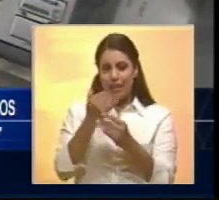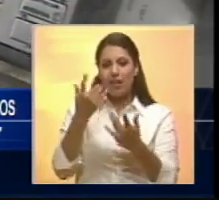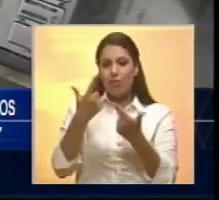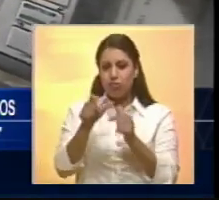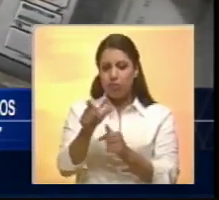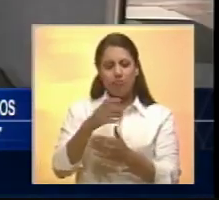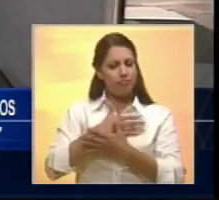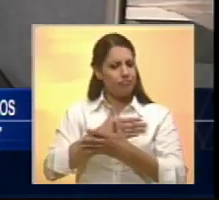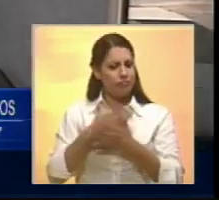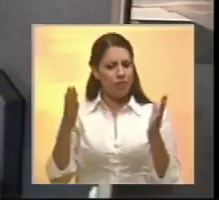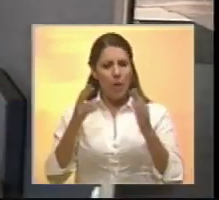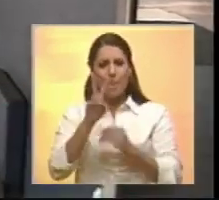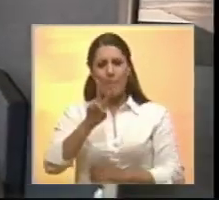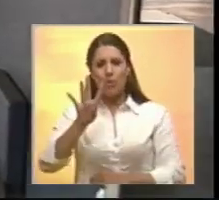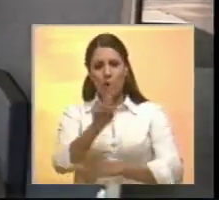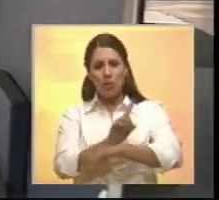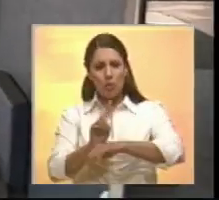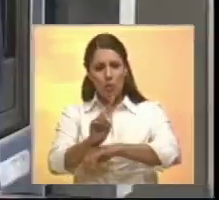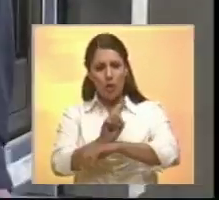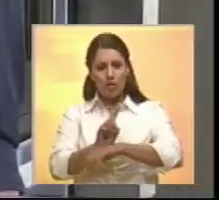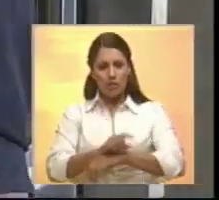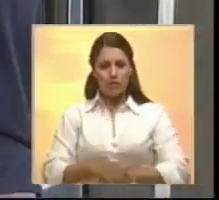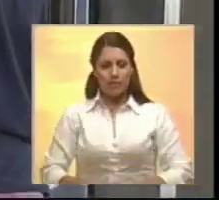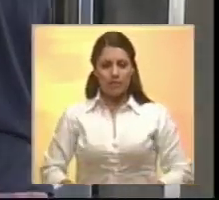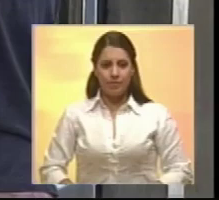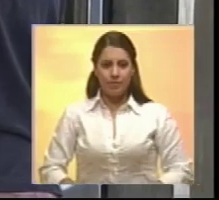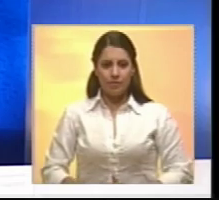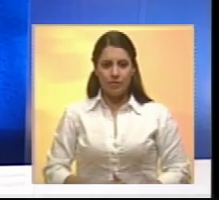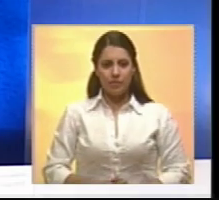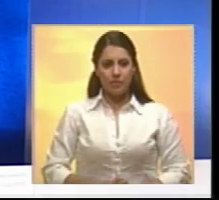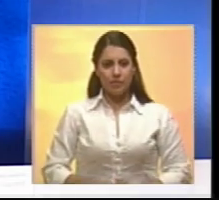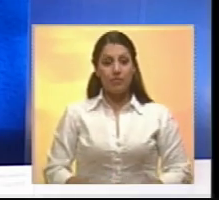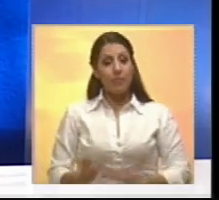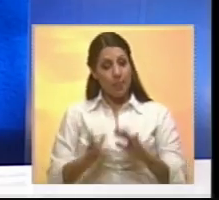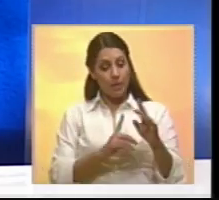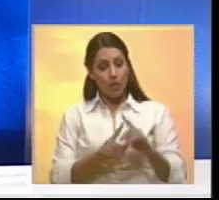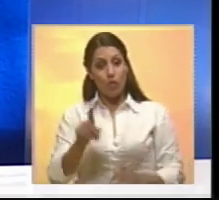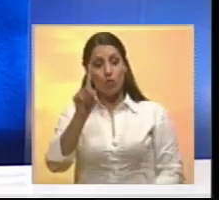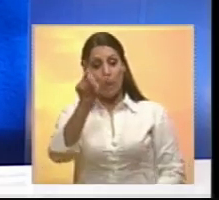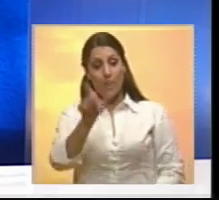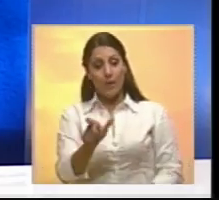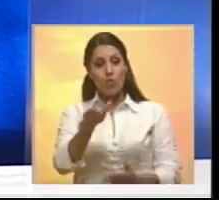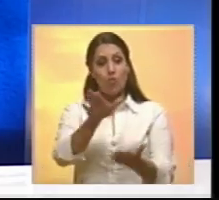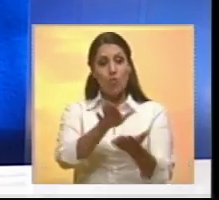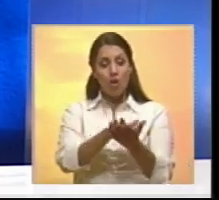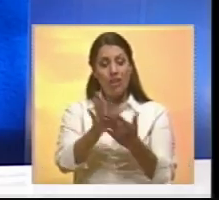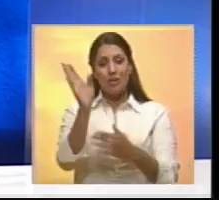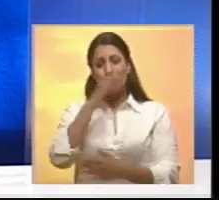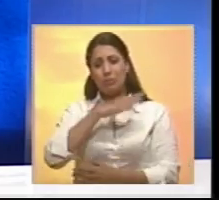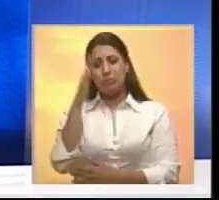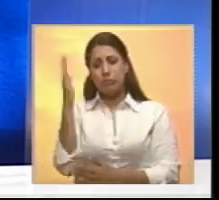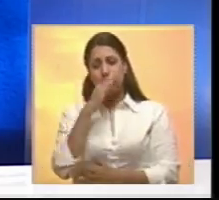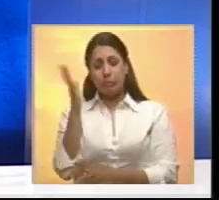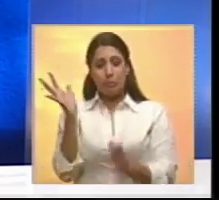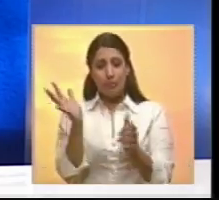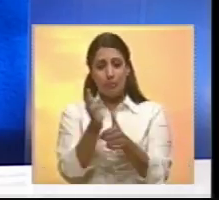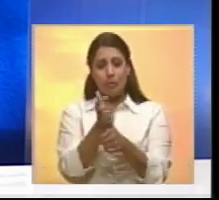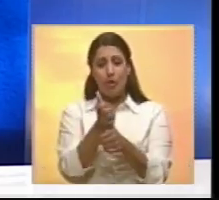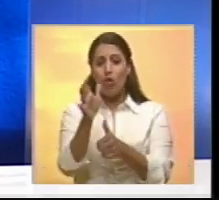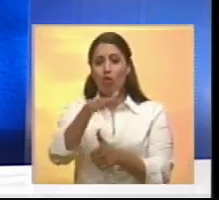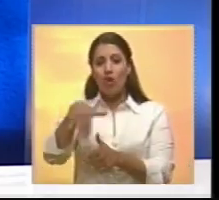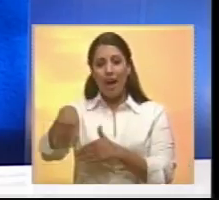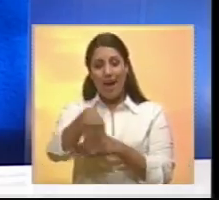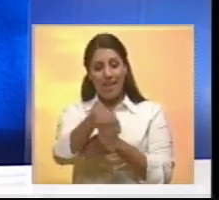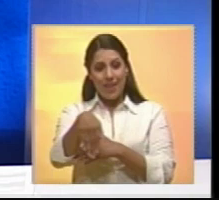estarán disponibles las 24 horas. Un cadáver en avanzado estado de descomposición fue hallado en